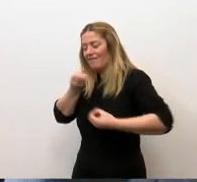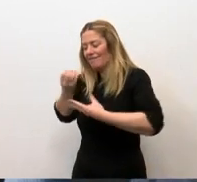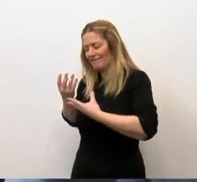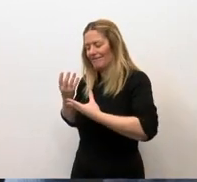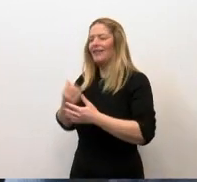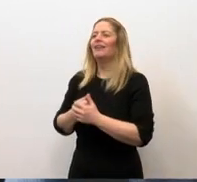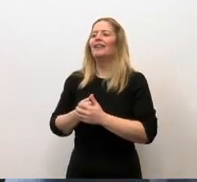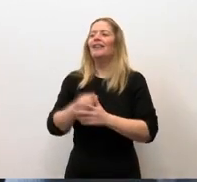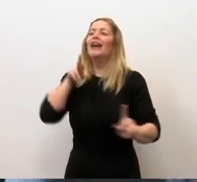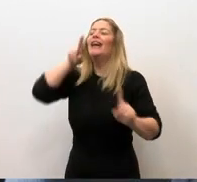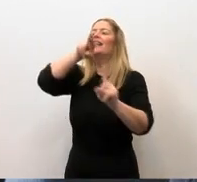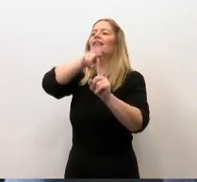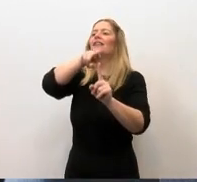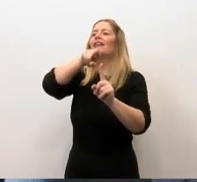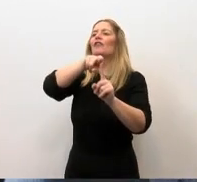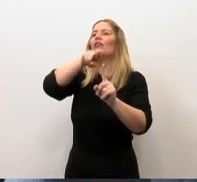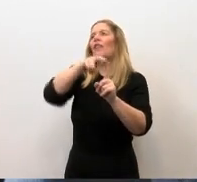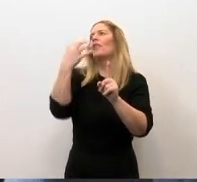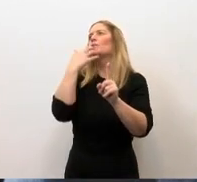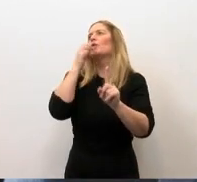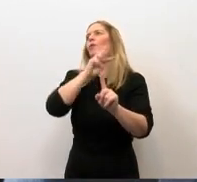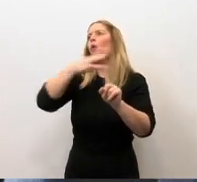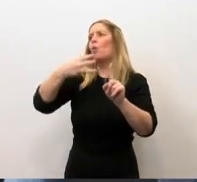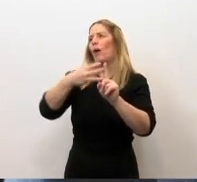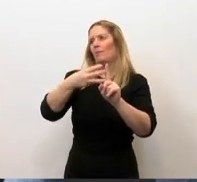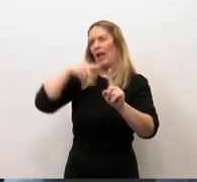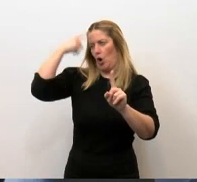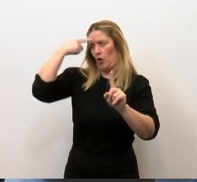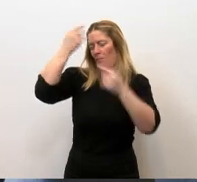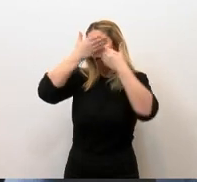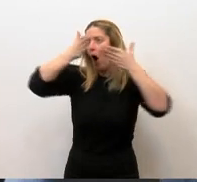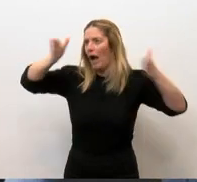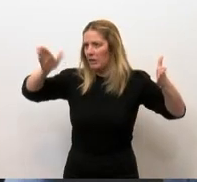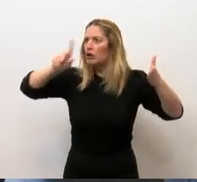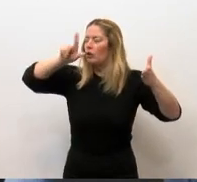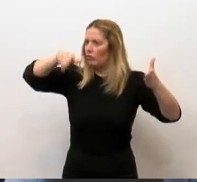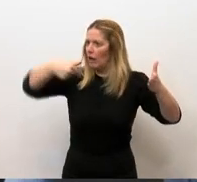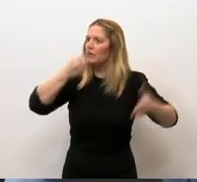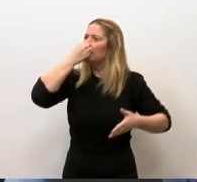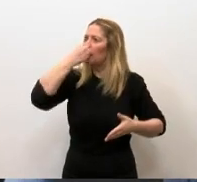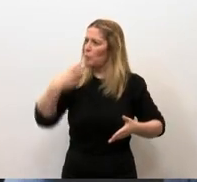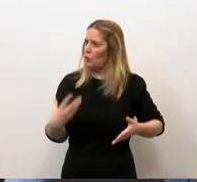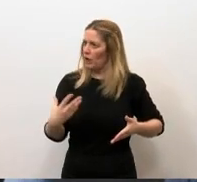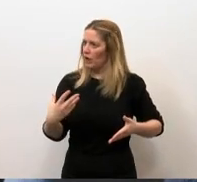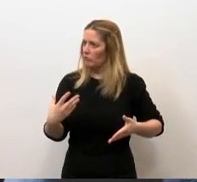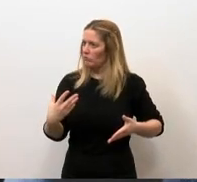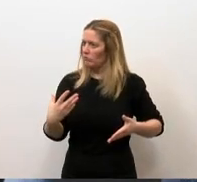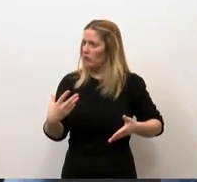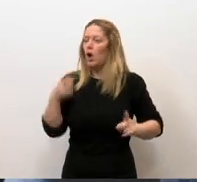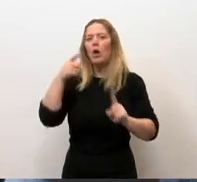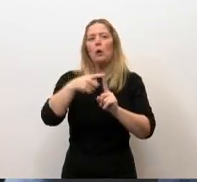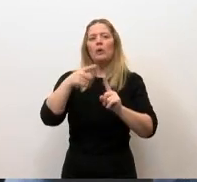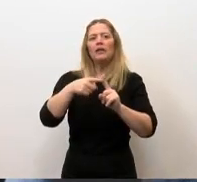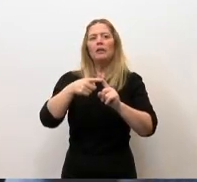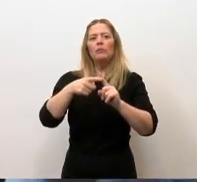referencias a webs de conocimiento abierto también están bien para poner y dar visibilidad a